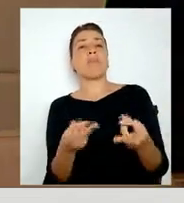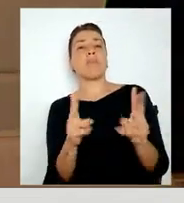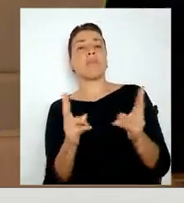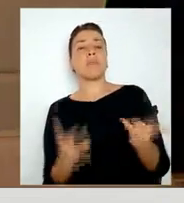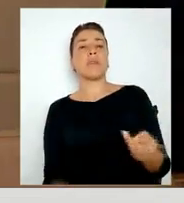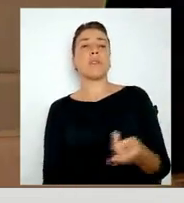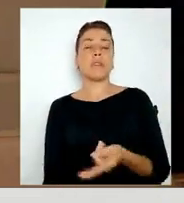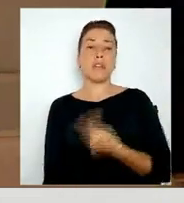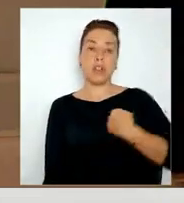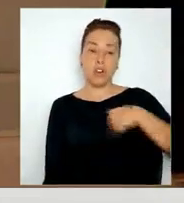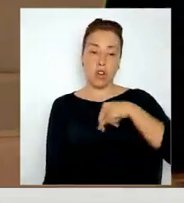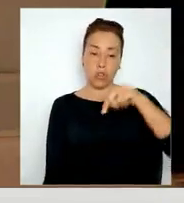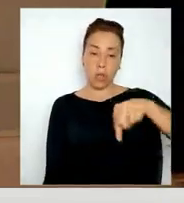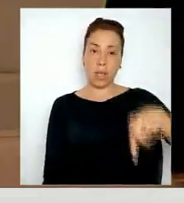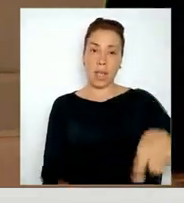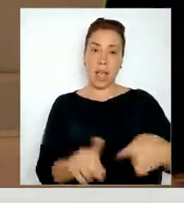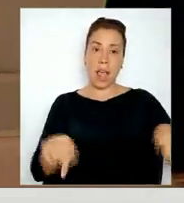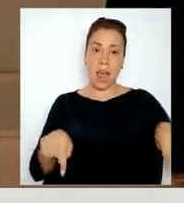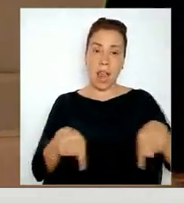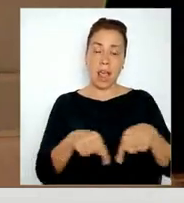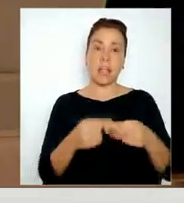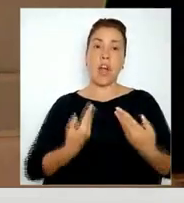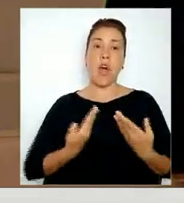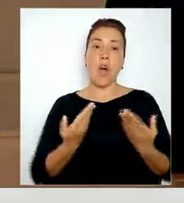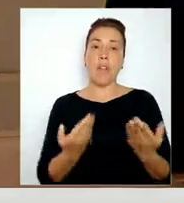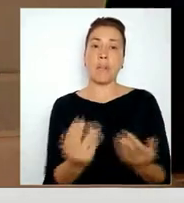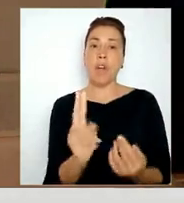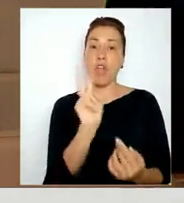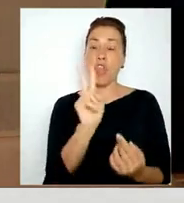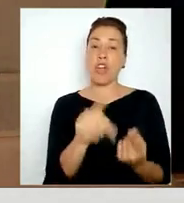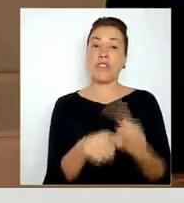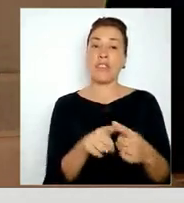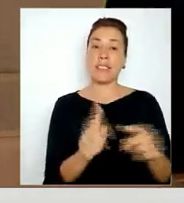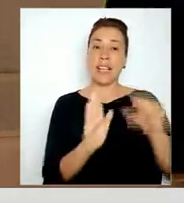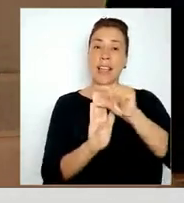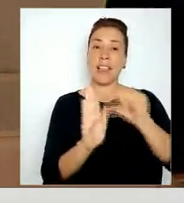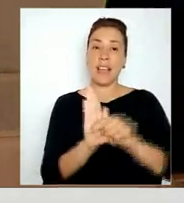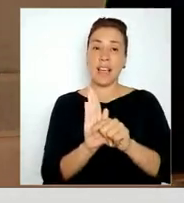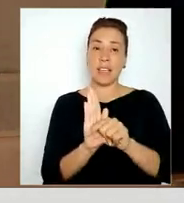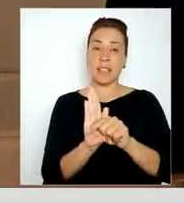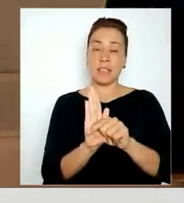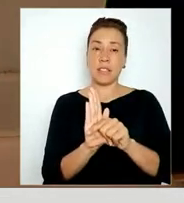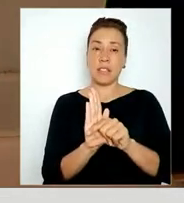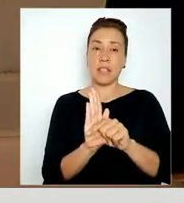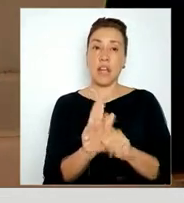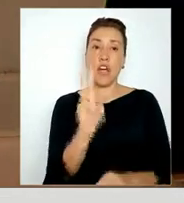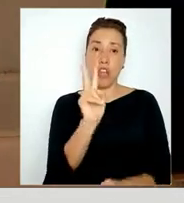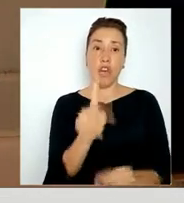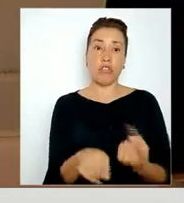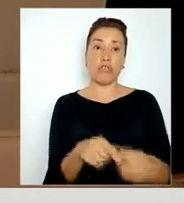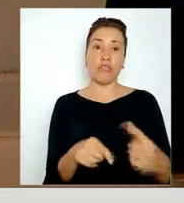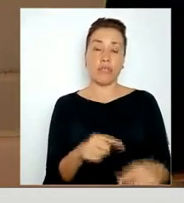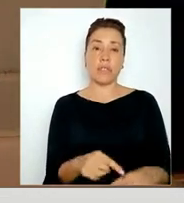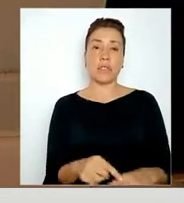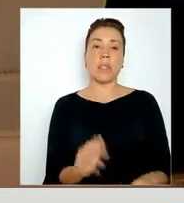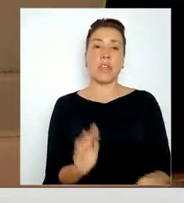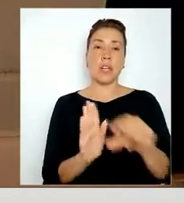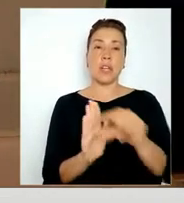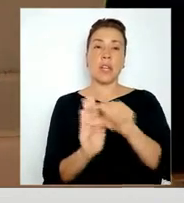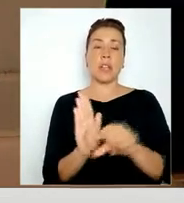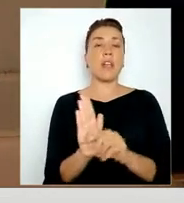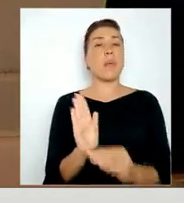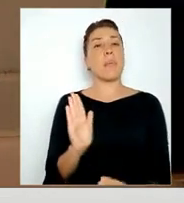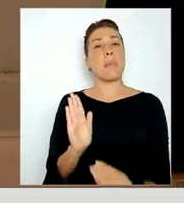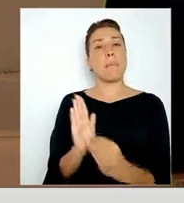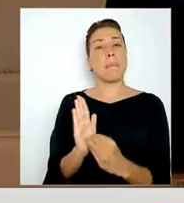repusimos dos veces indicaciones dos veces indicaciones que establecían la obligación